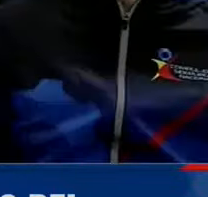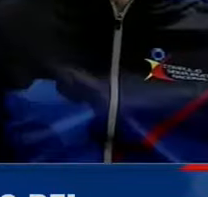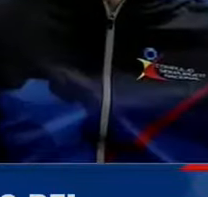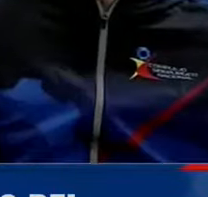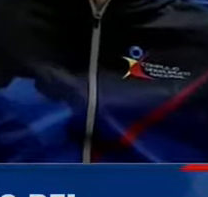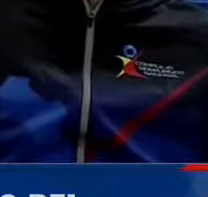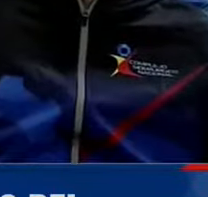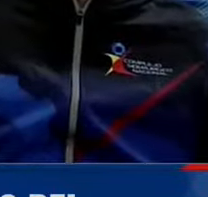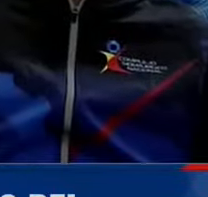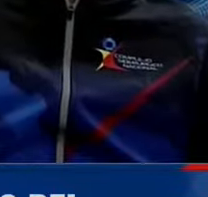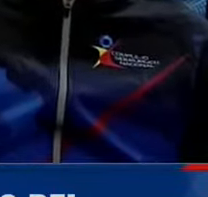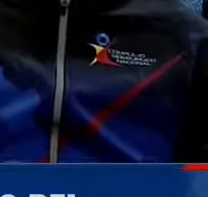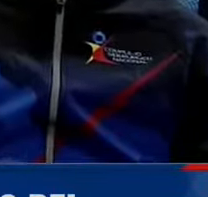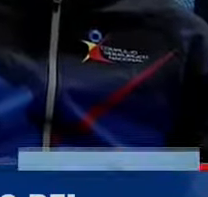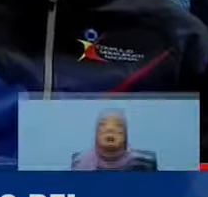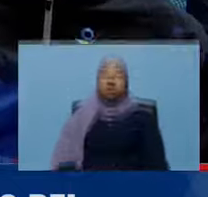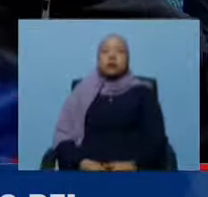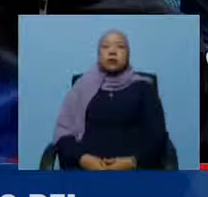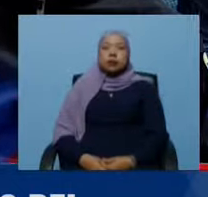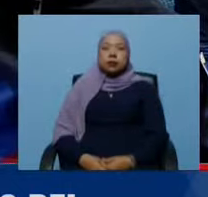Ahora entonces nos vamos